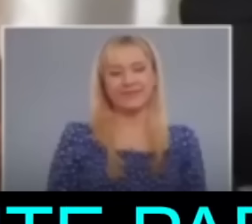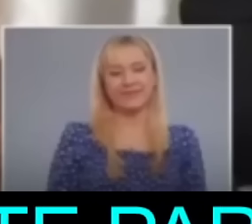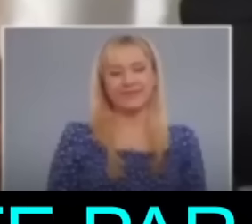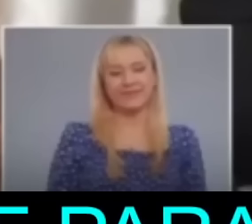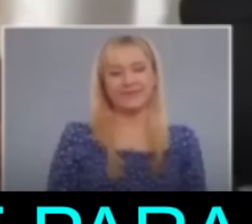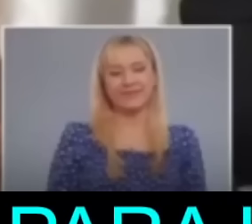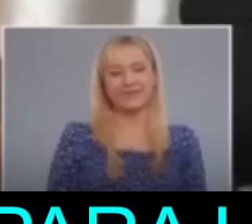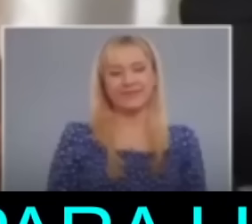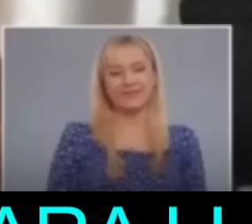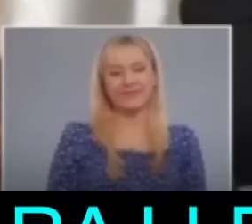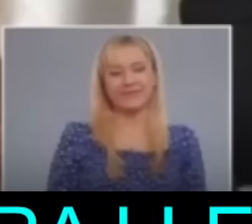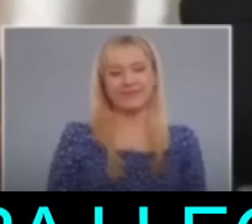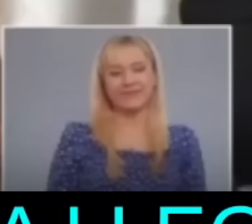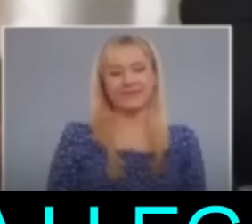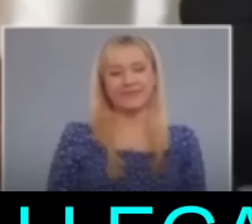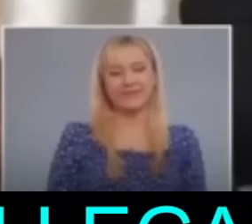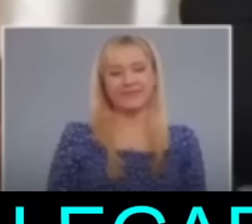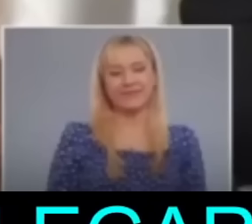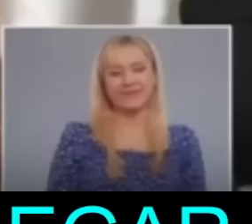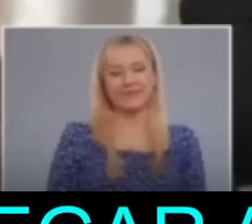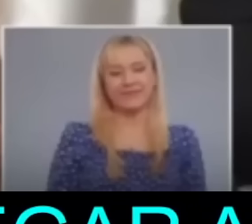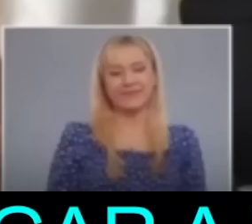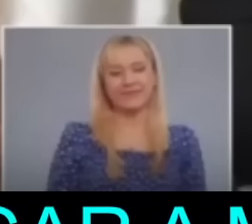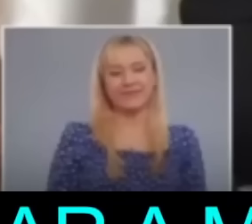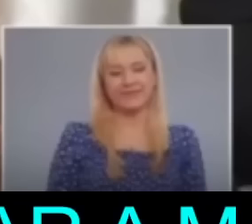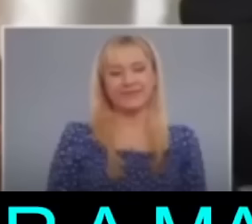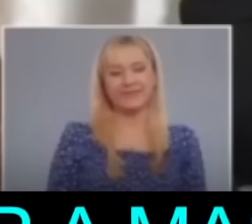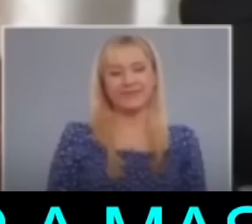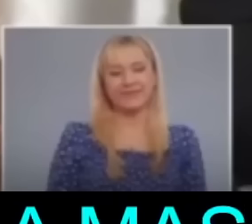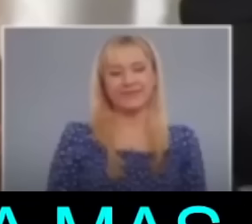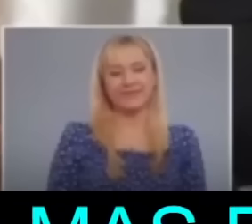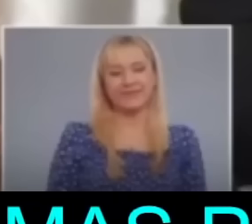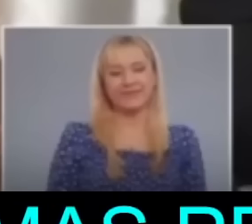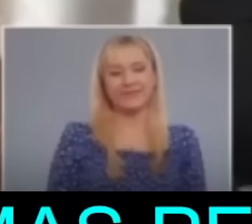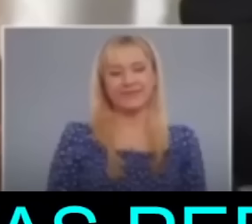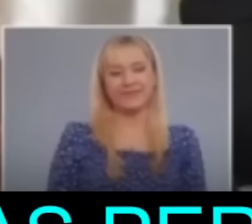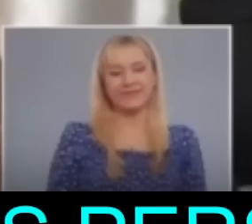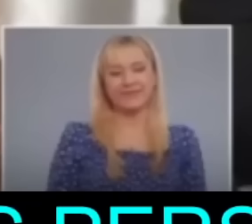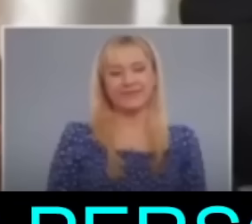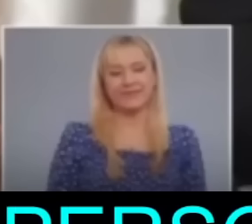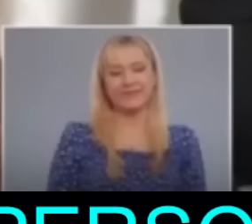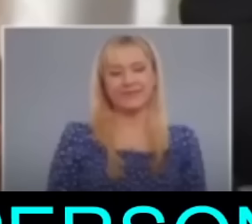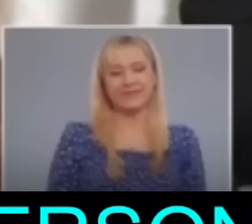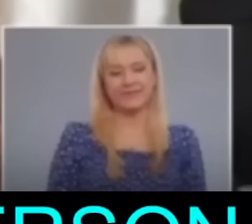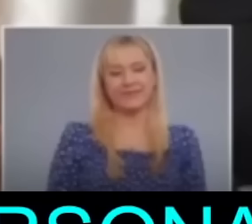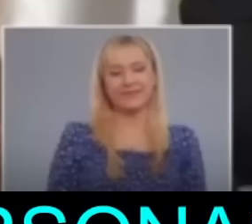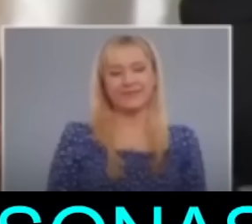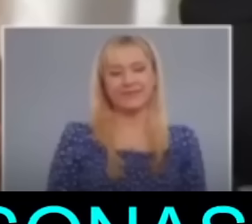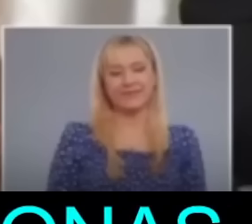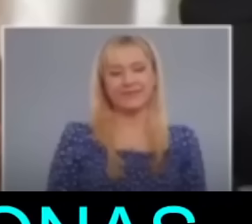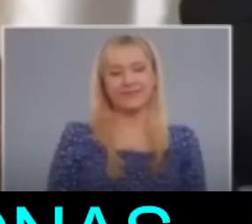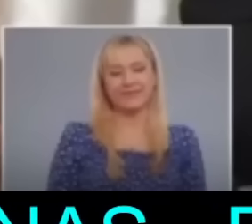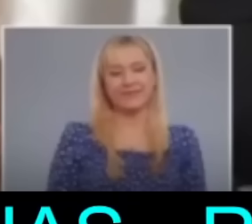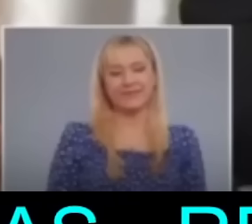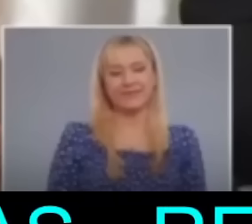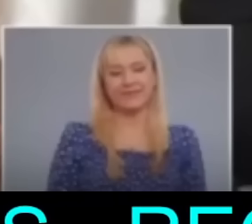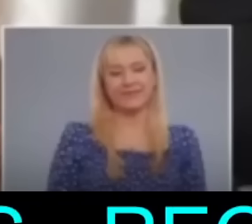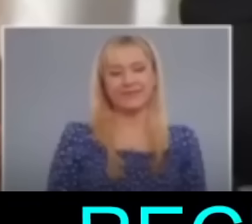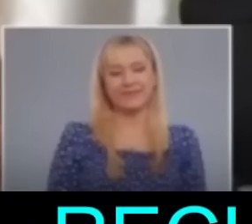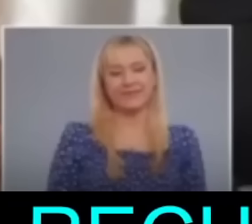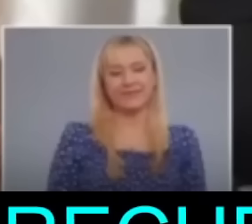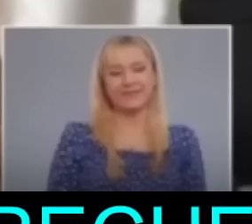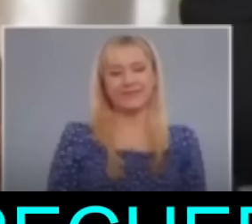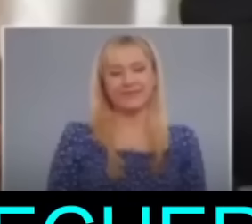oligarquía que si en efecto el dinero que ella tiene es del pueblo es Tuyo y mío y que si nosotros